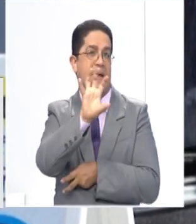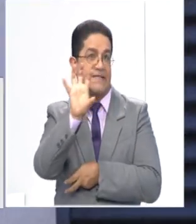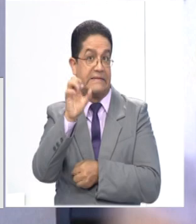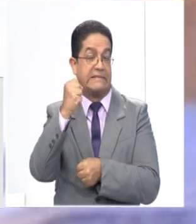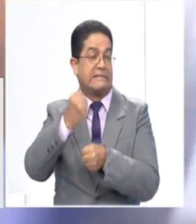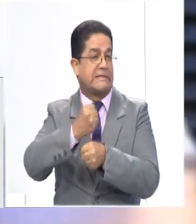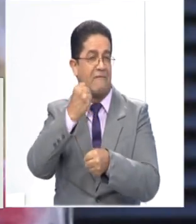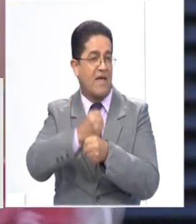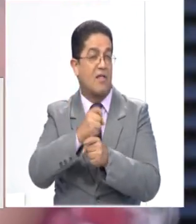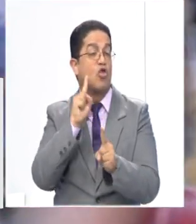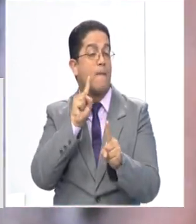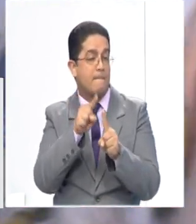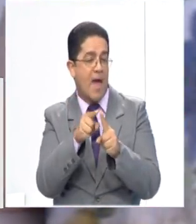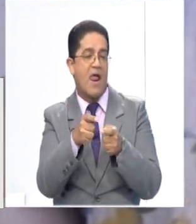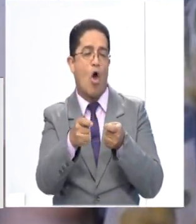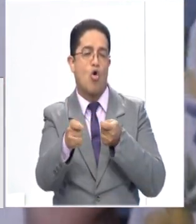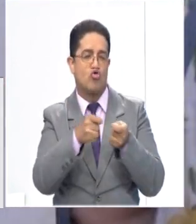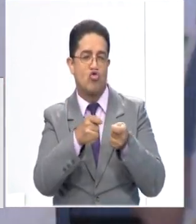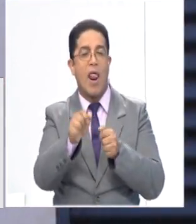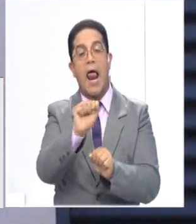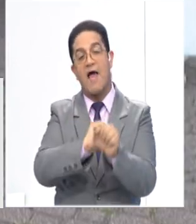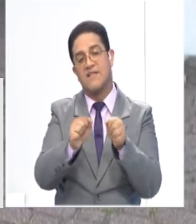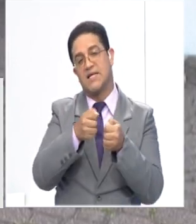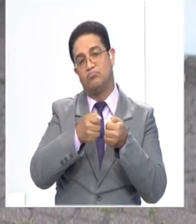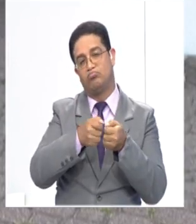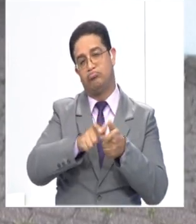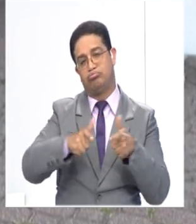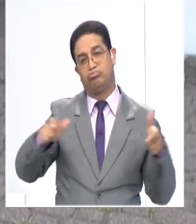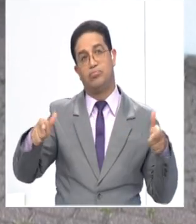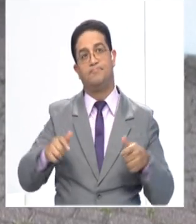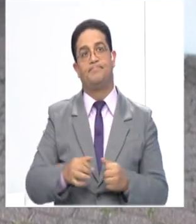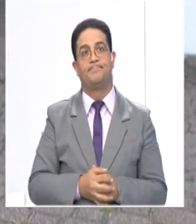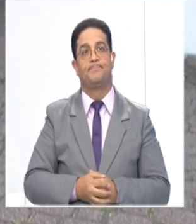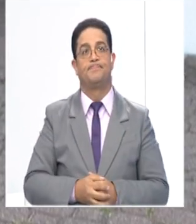trabajando para controlar la propagación de la enfermedad.